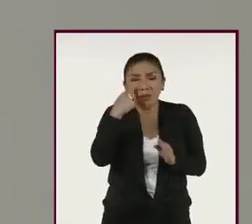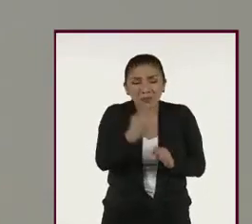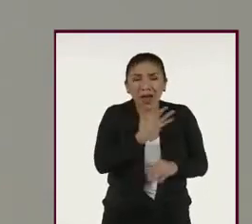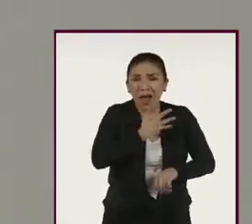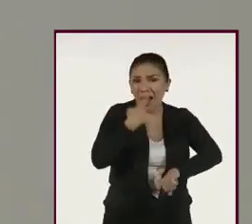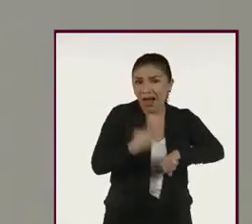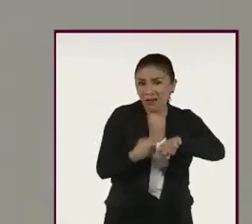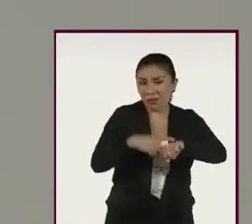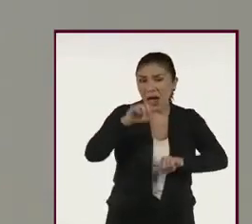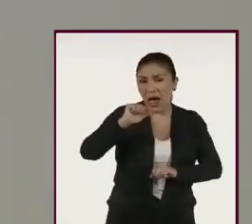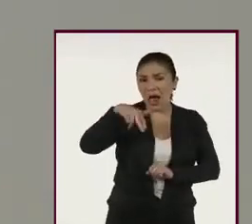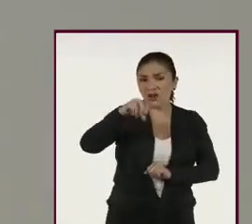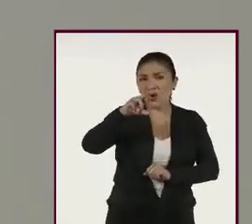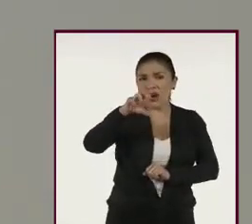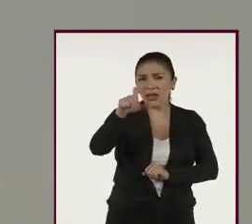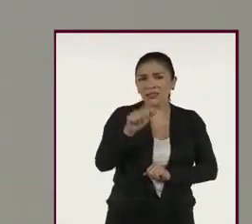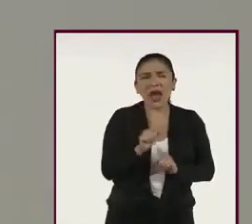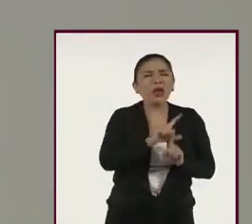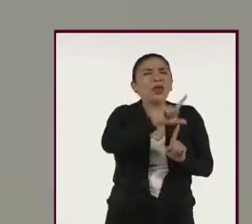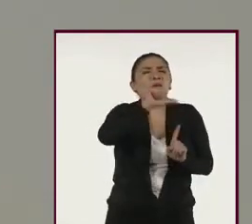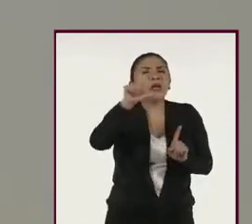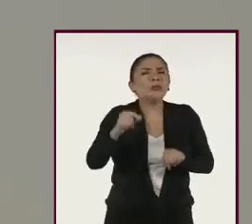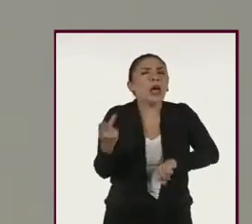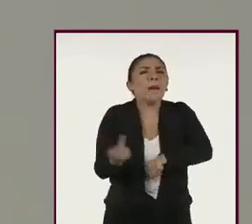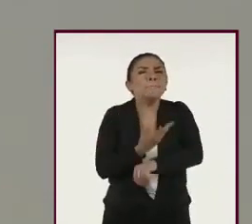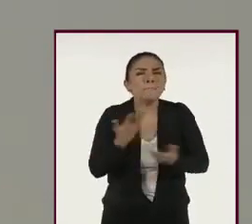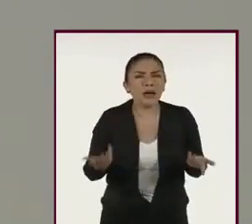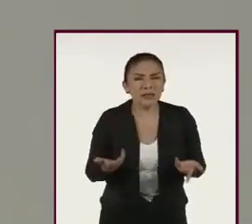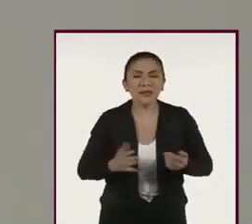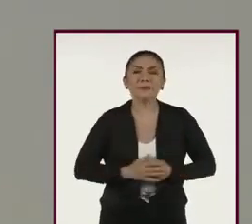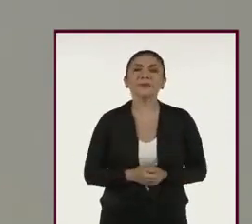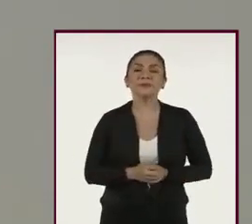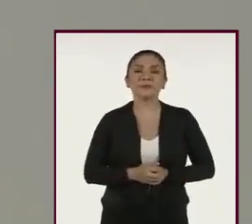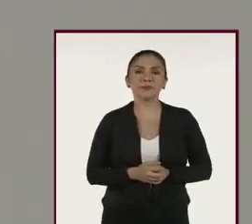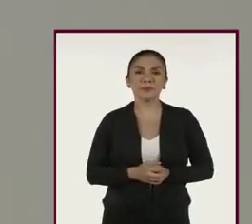anorexia nerviosa? Bueno, como vemos en la próxima diapositiva,